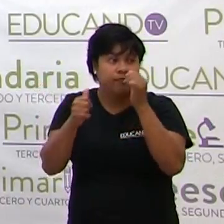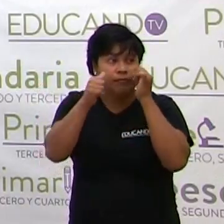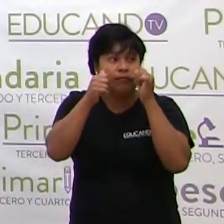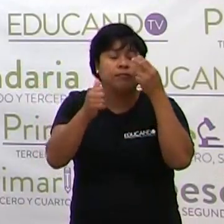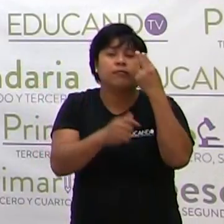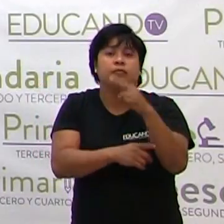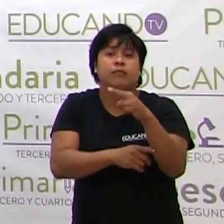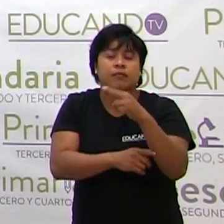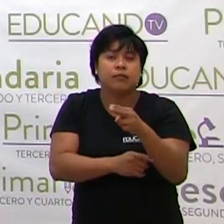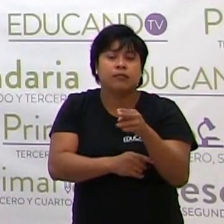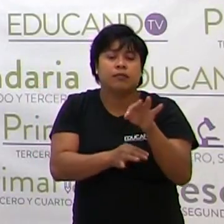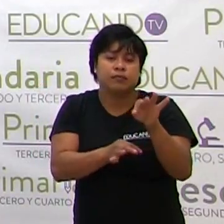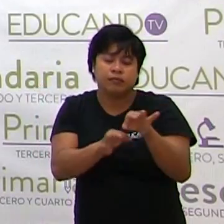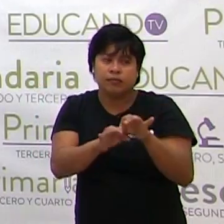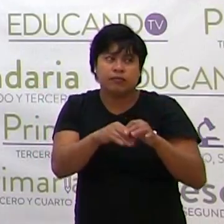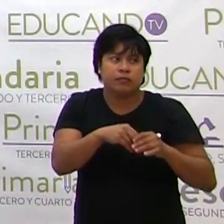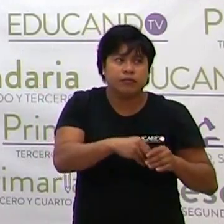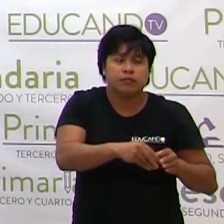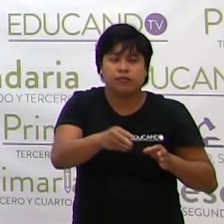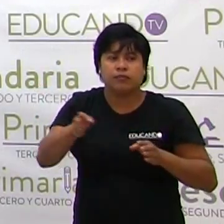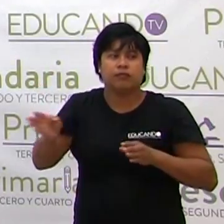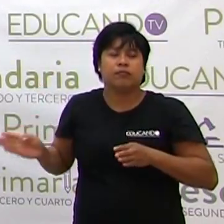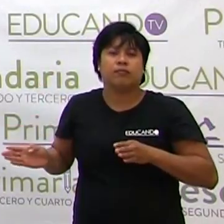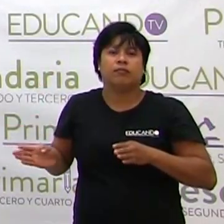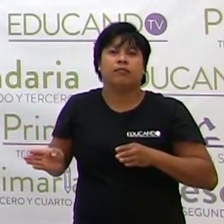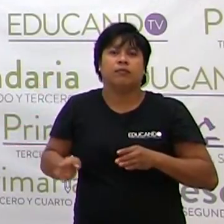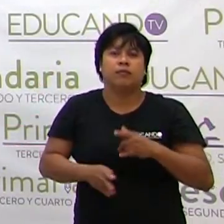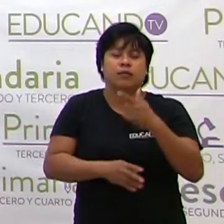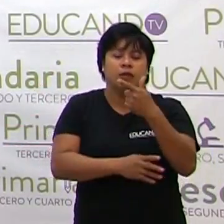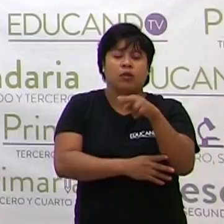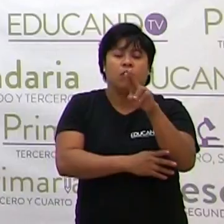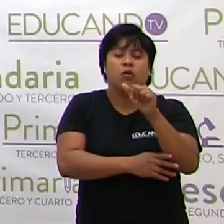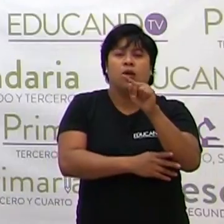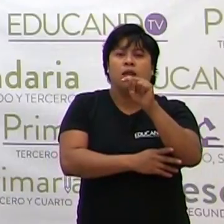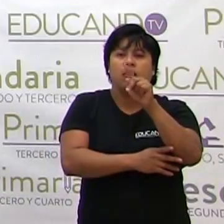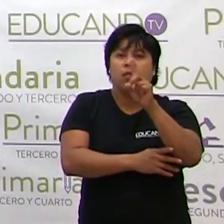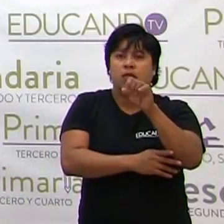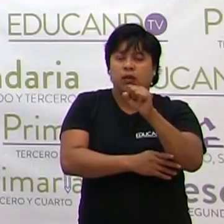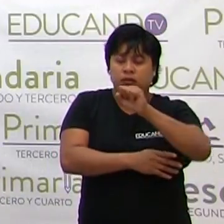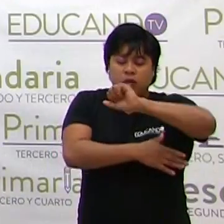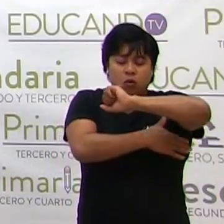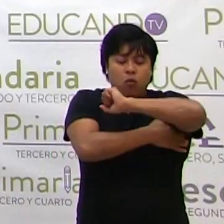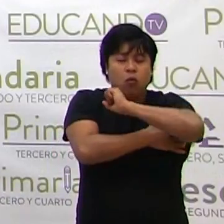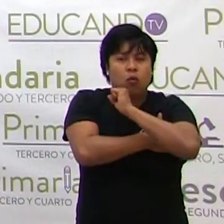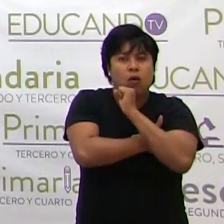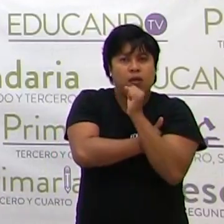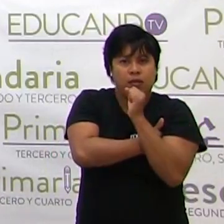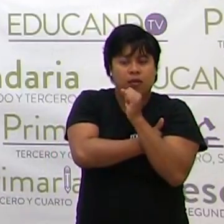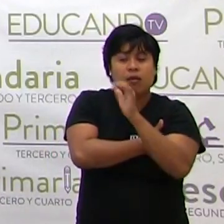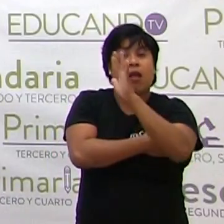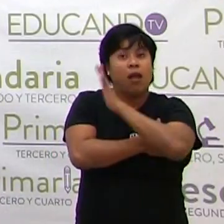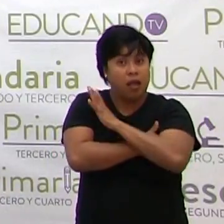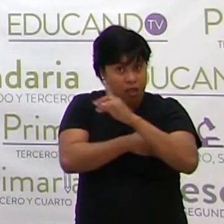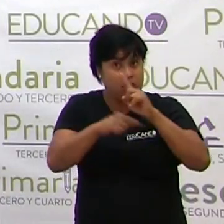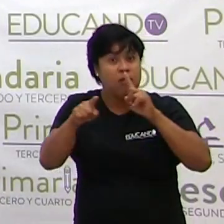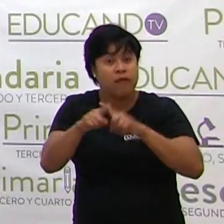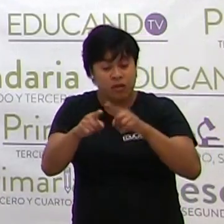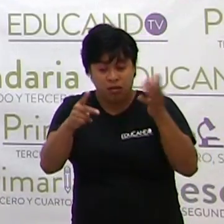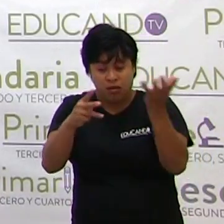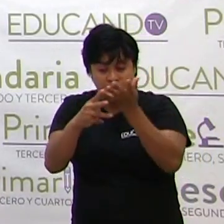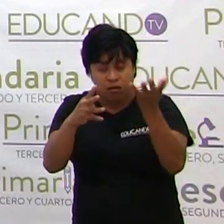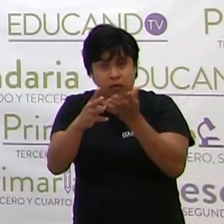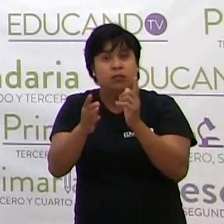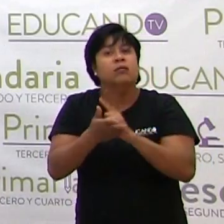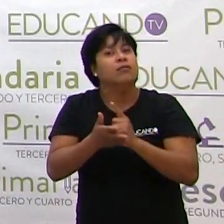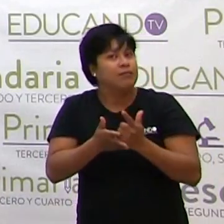acá, que se llama guardas. hay partes del libro, niños y niñas.